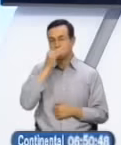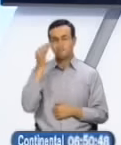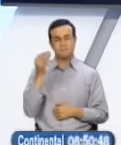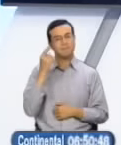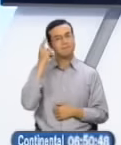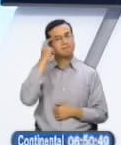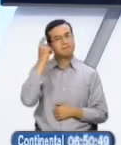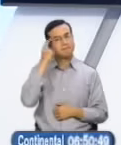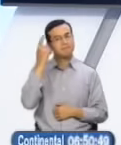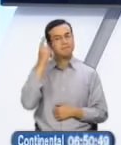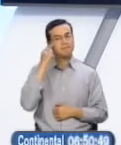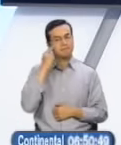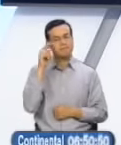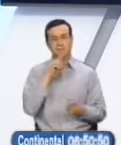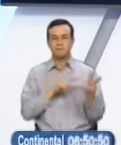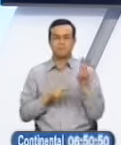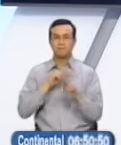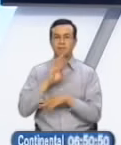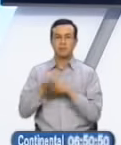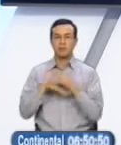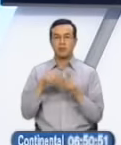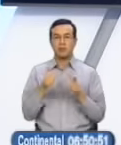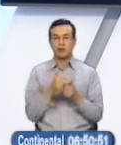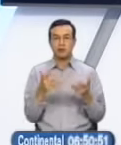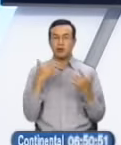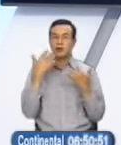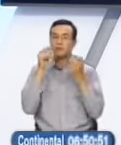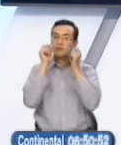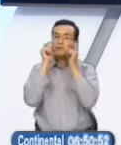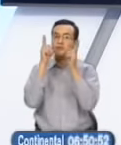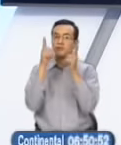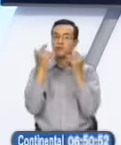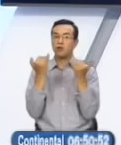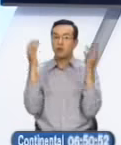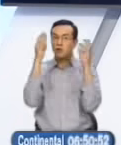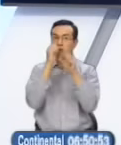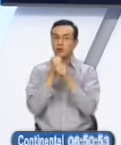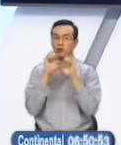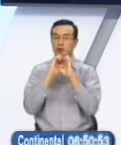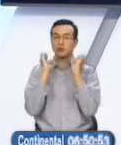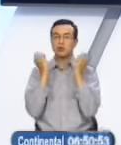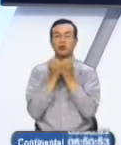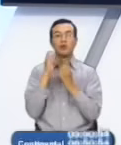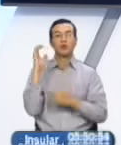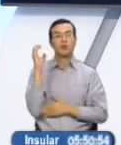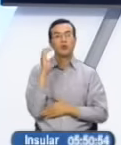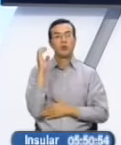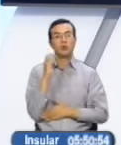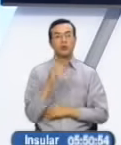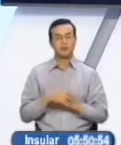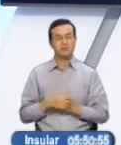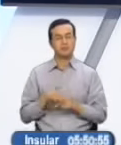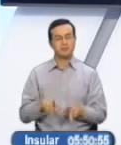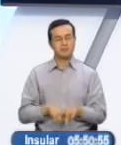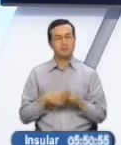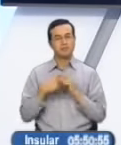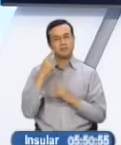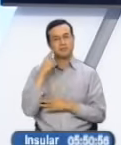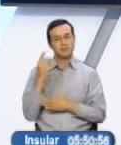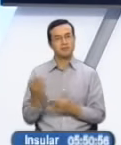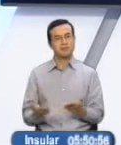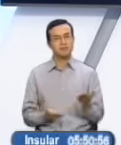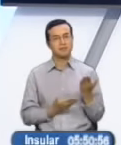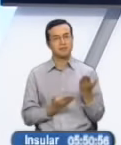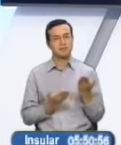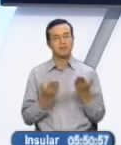deja mucho que también analizar a toda la afición que está muy pendiente de lo que ocurrirá esta noche en el Estadio Atanasio Girardot de Medellín. Iniciamos con la palabra